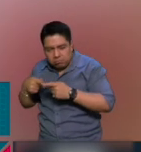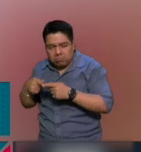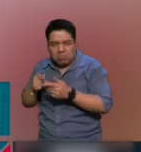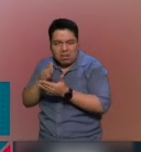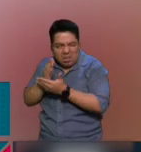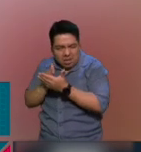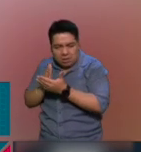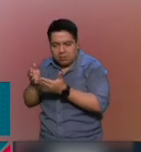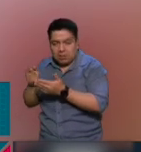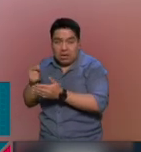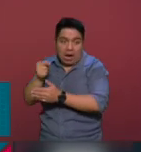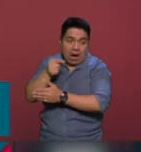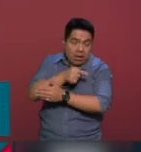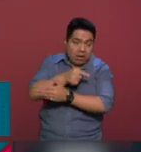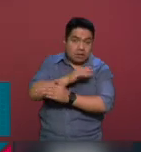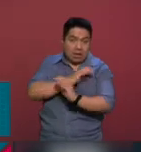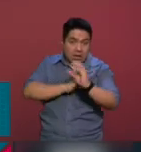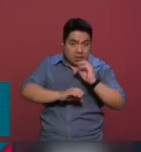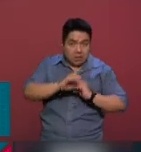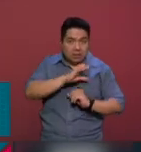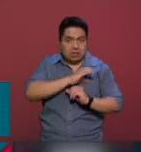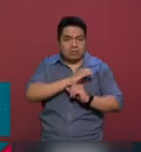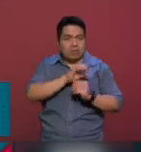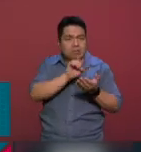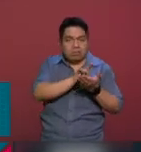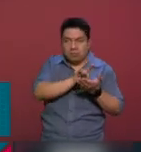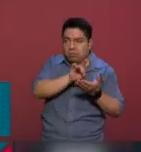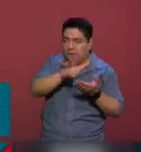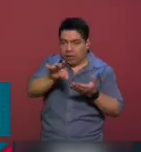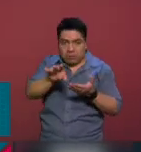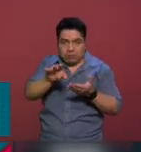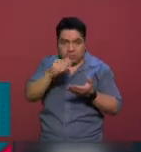que a le va a tocar enviarlo